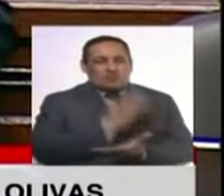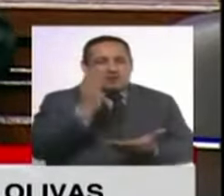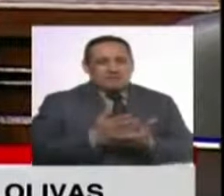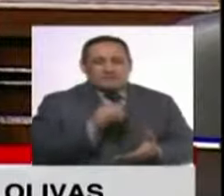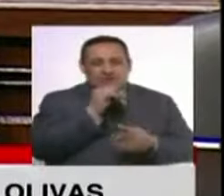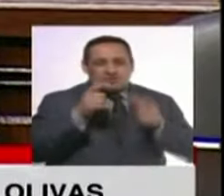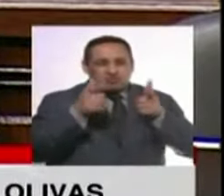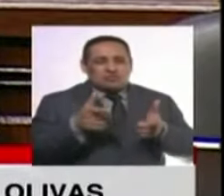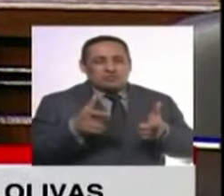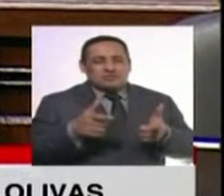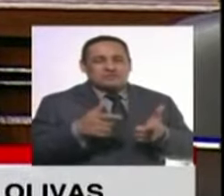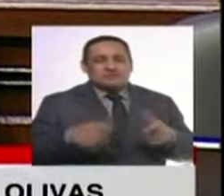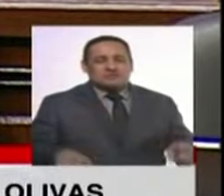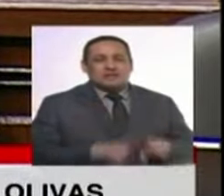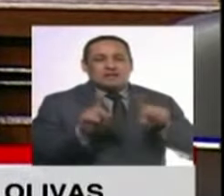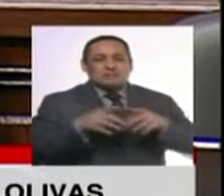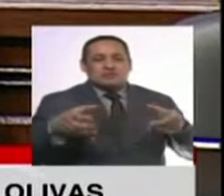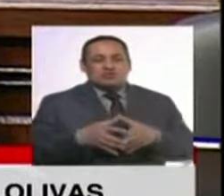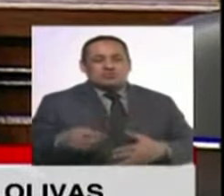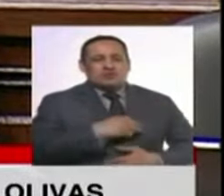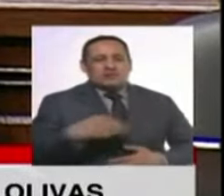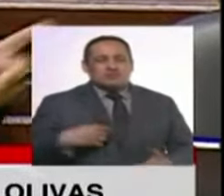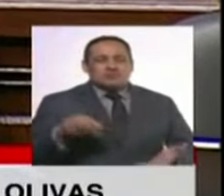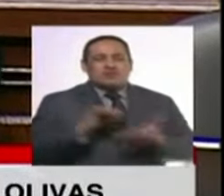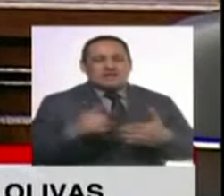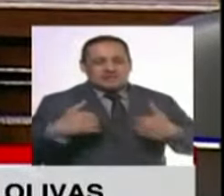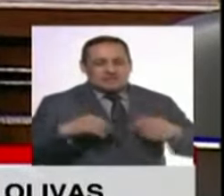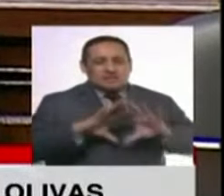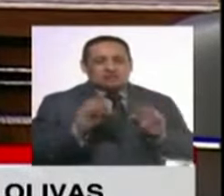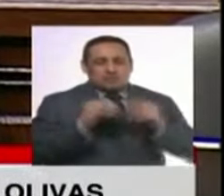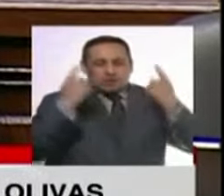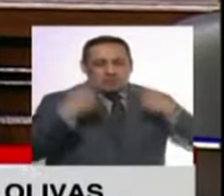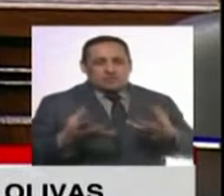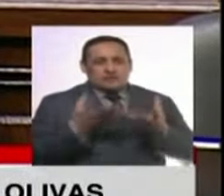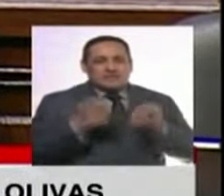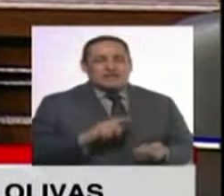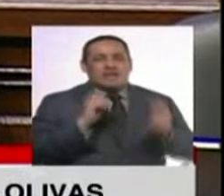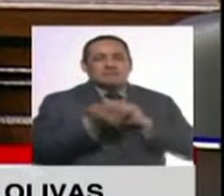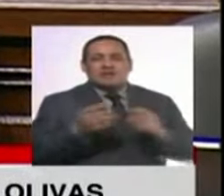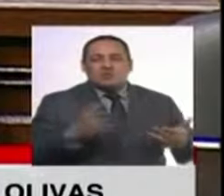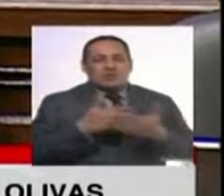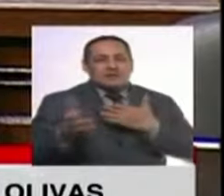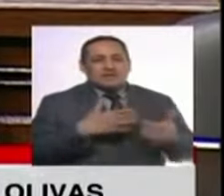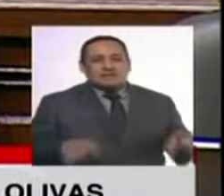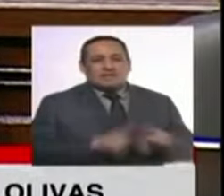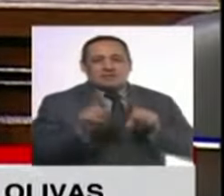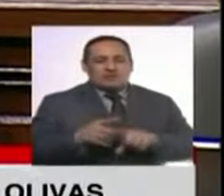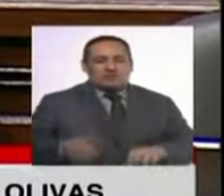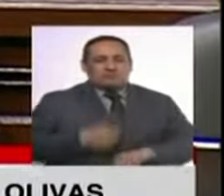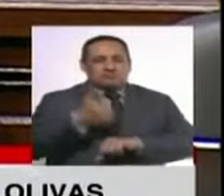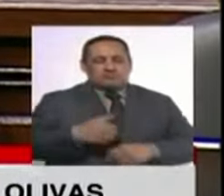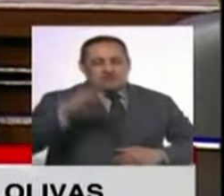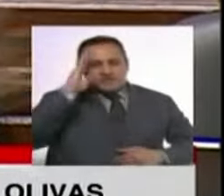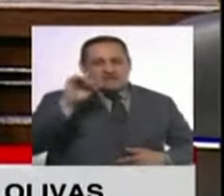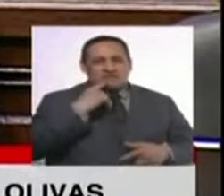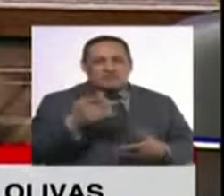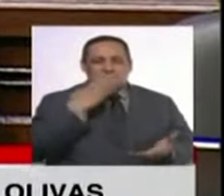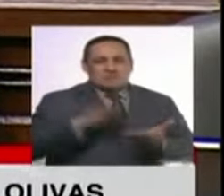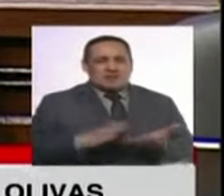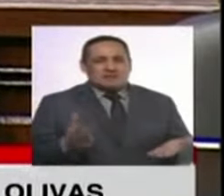inseguridad El Ejecutivo tiene toda la disposición de cambiar a quien tenga que cambiar a los generales que también son